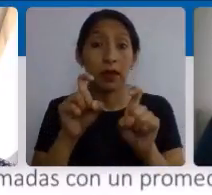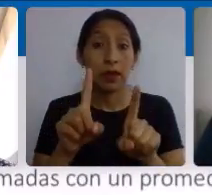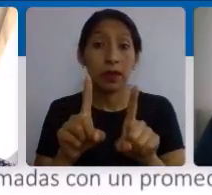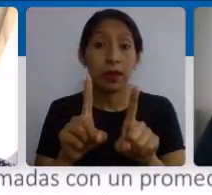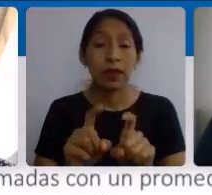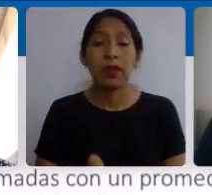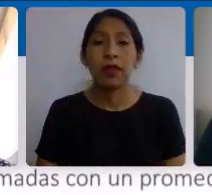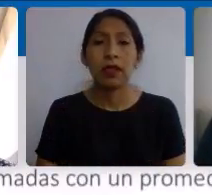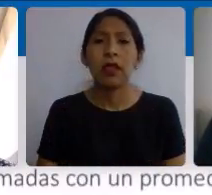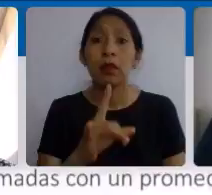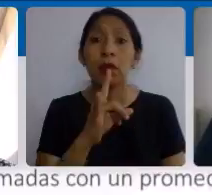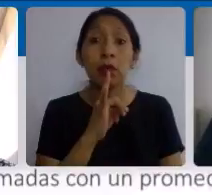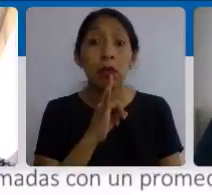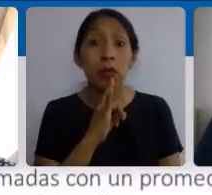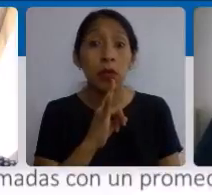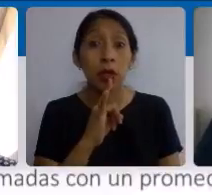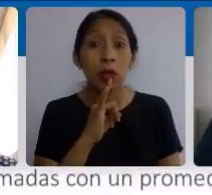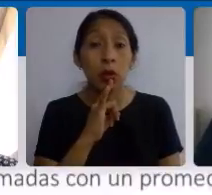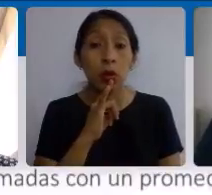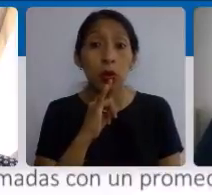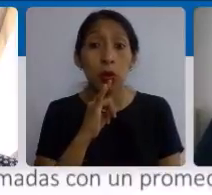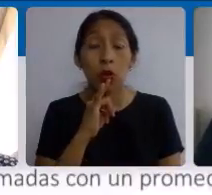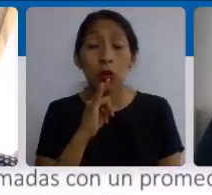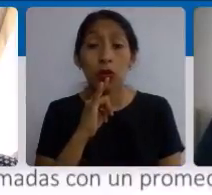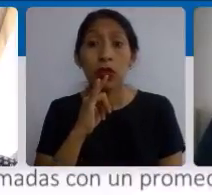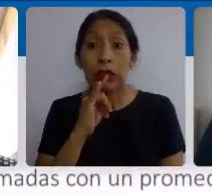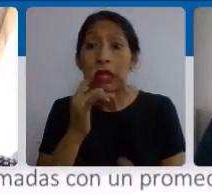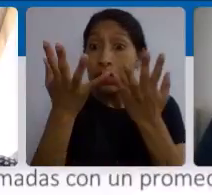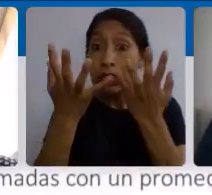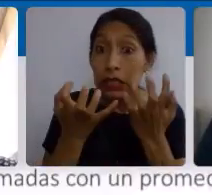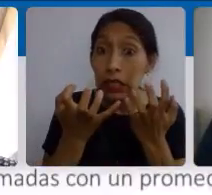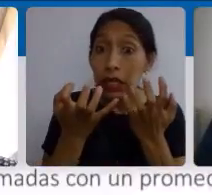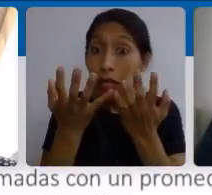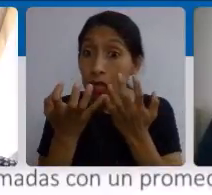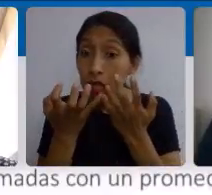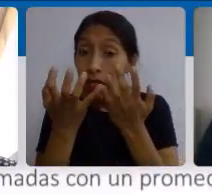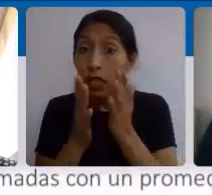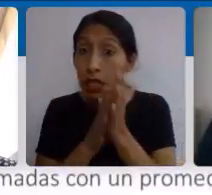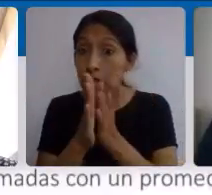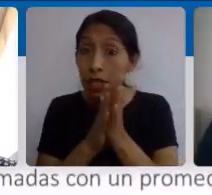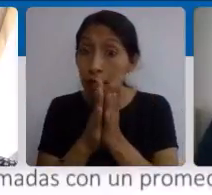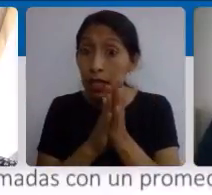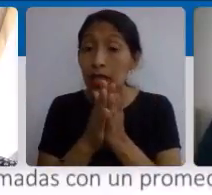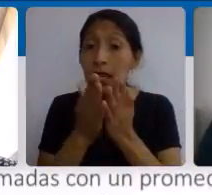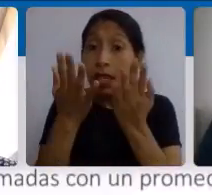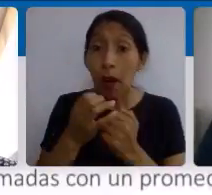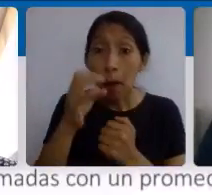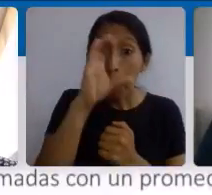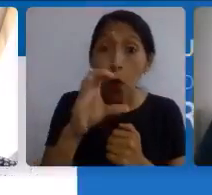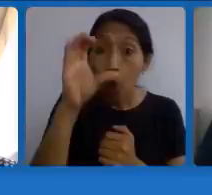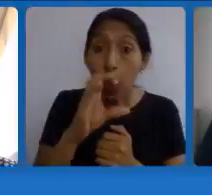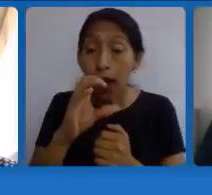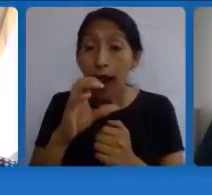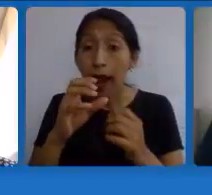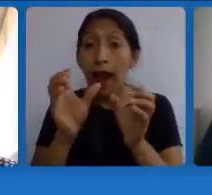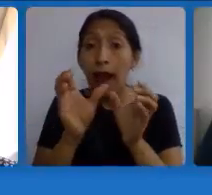sería, ¿los estadounidenses están más dispuestos o menos dispuestos que antes a usar agencias?